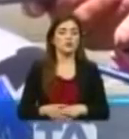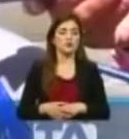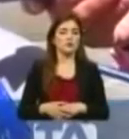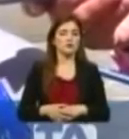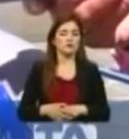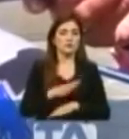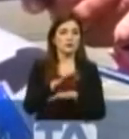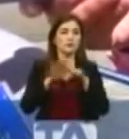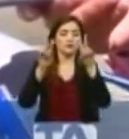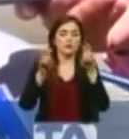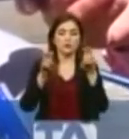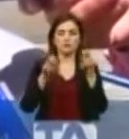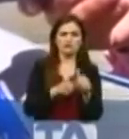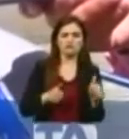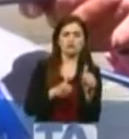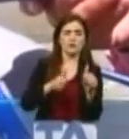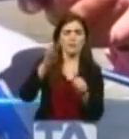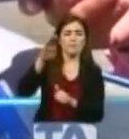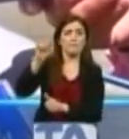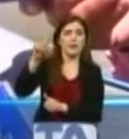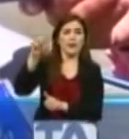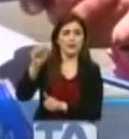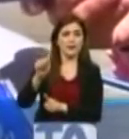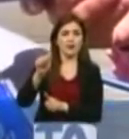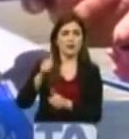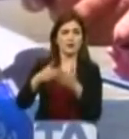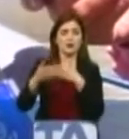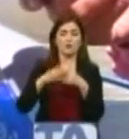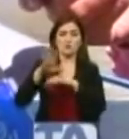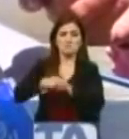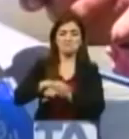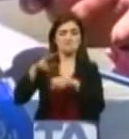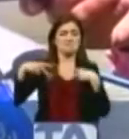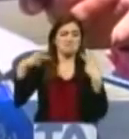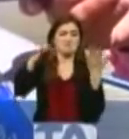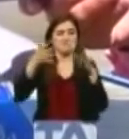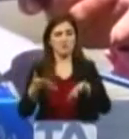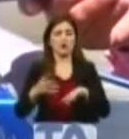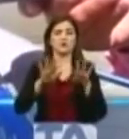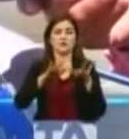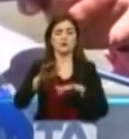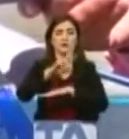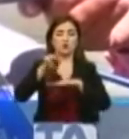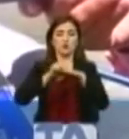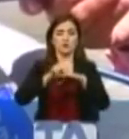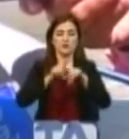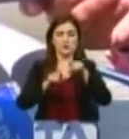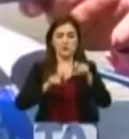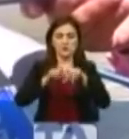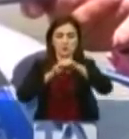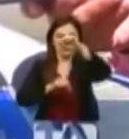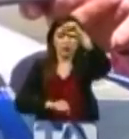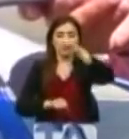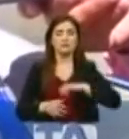sobre un operativo para localizarlo, sino para traerlo a cualquier precio. Es importante que ya la SENAIN empiece a desclasificar. Y como lo he dicho,